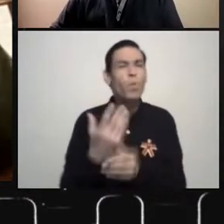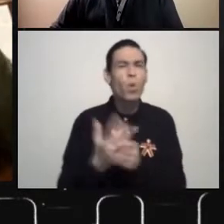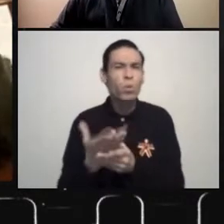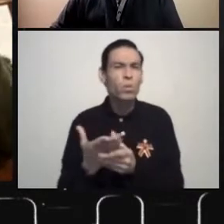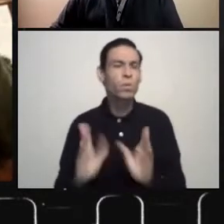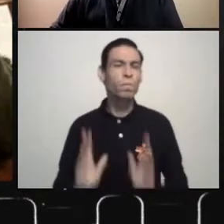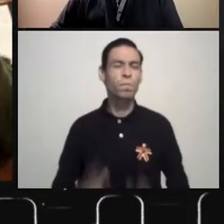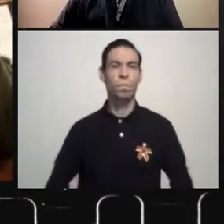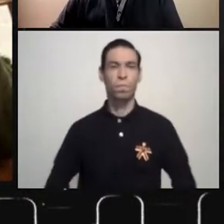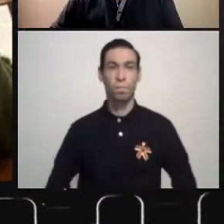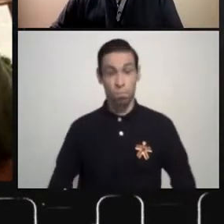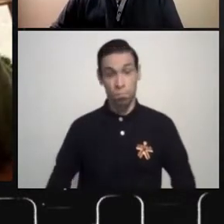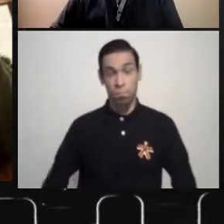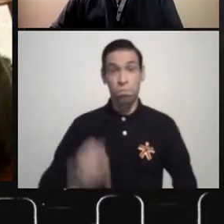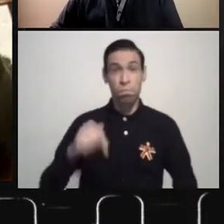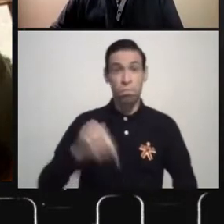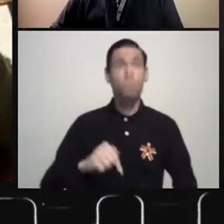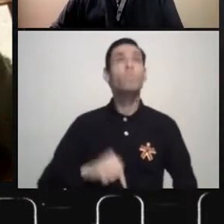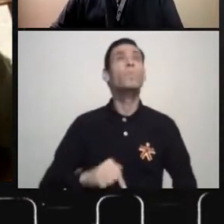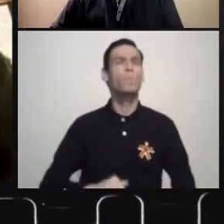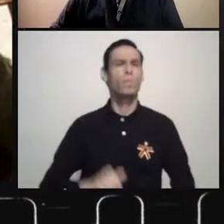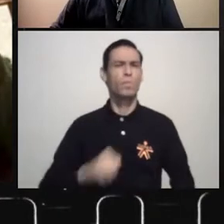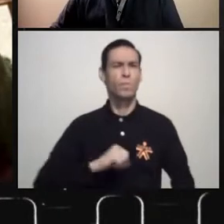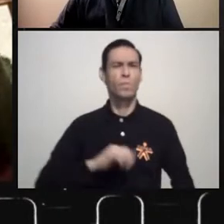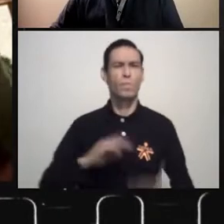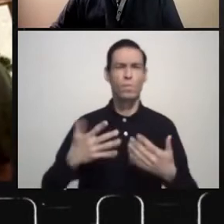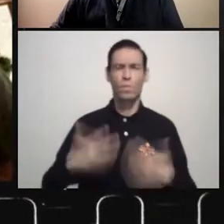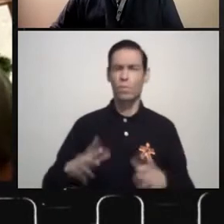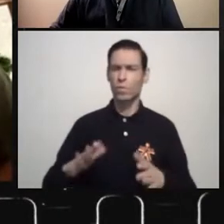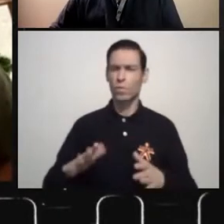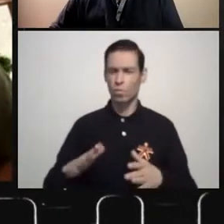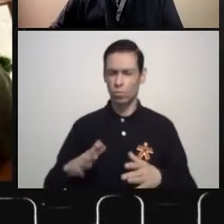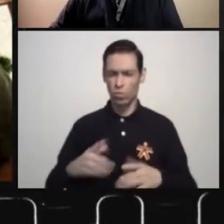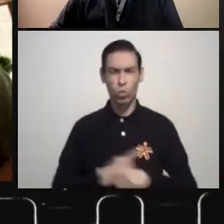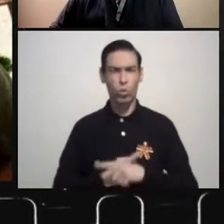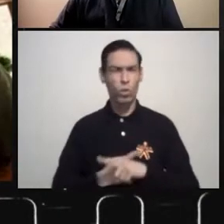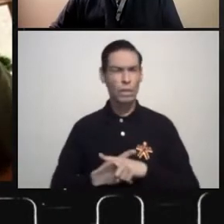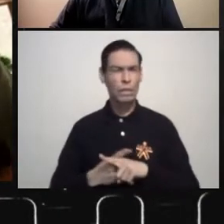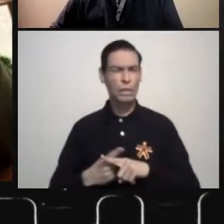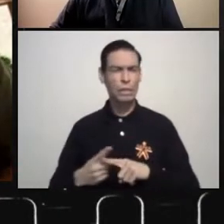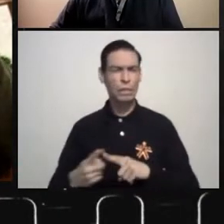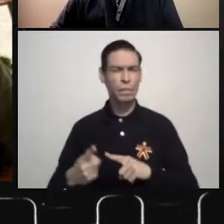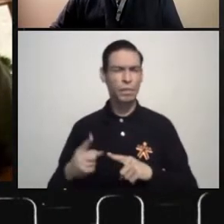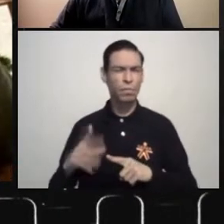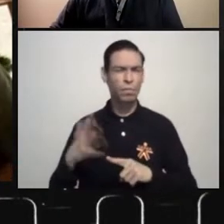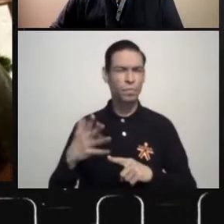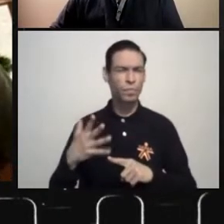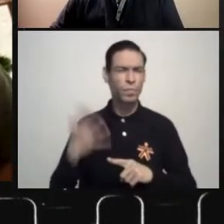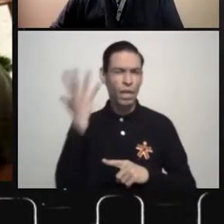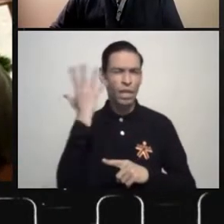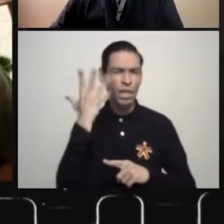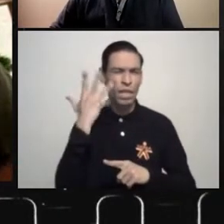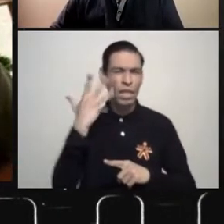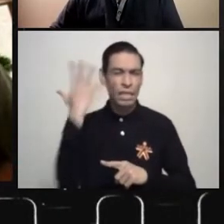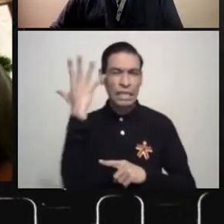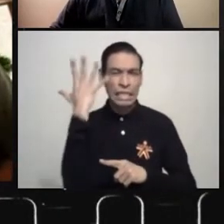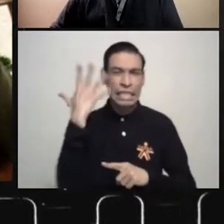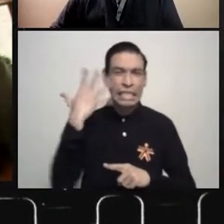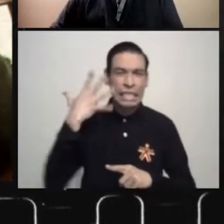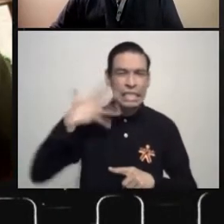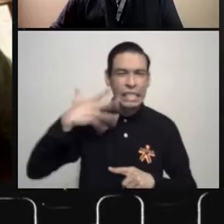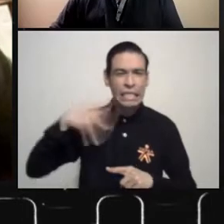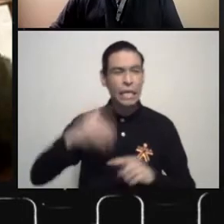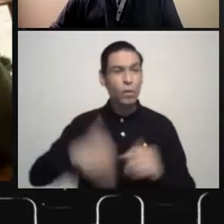Pues hoy por hoy ya llevamos una semana, unos como 5 días del estreno en este tipo de salas,